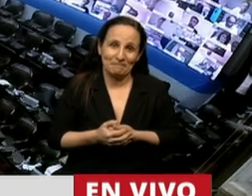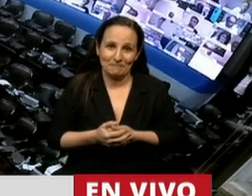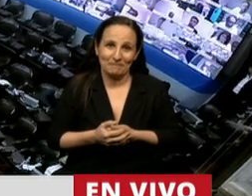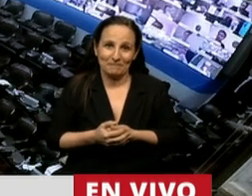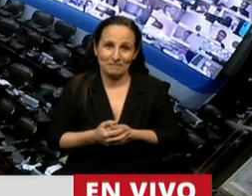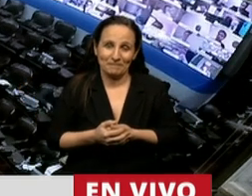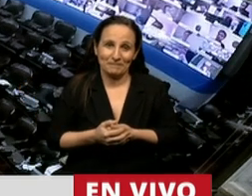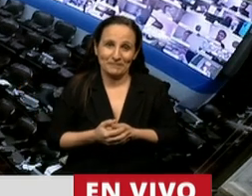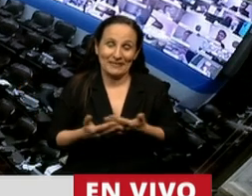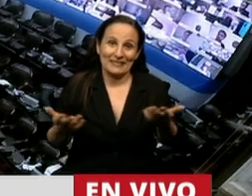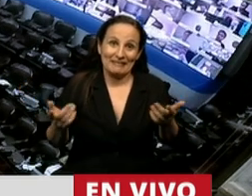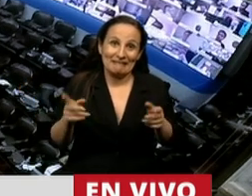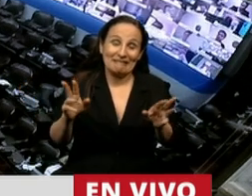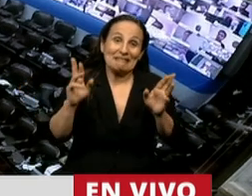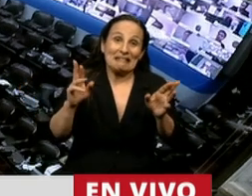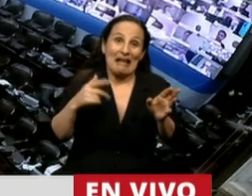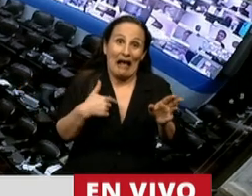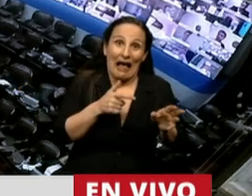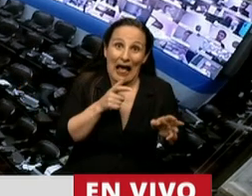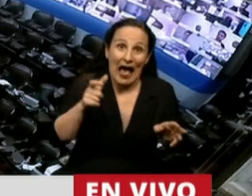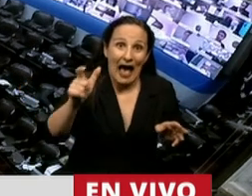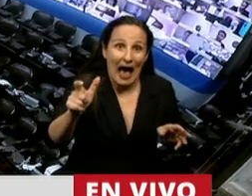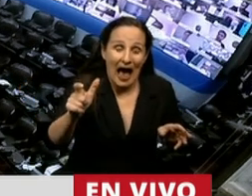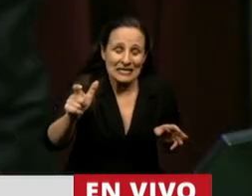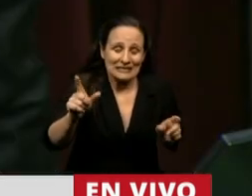Bueno espero no tener que